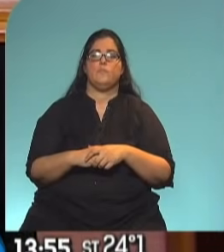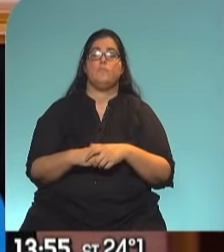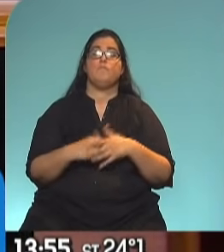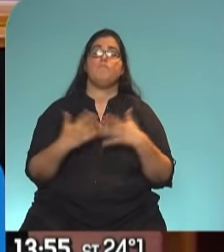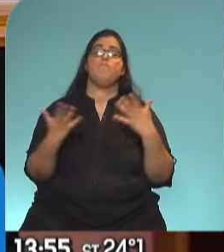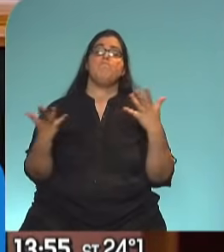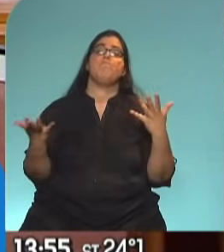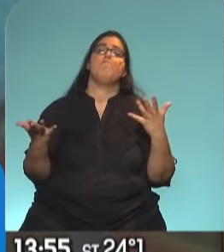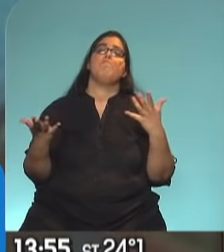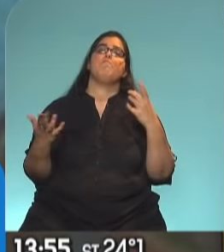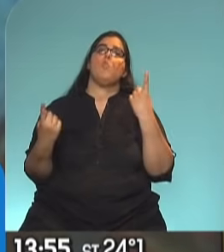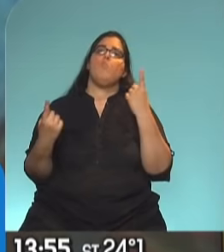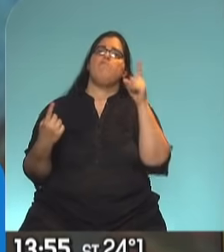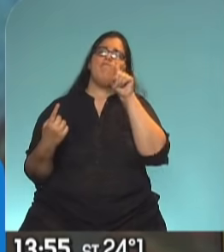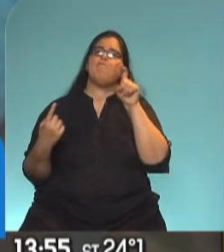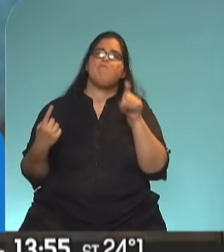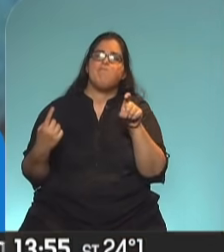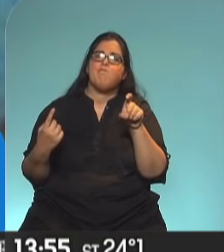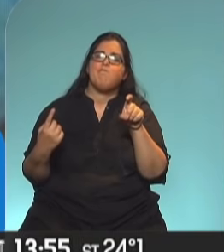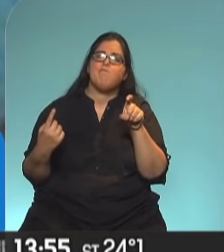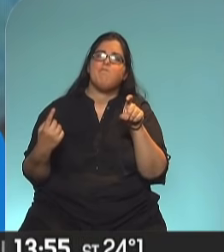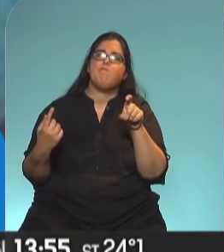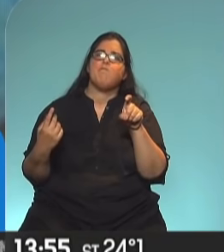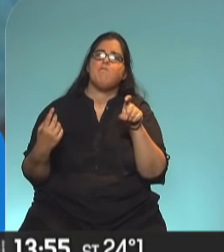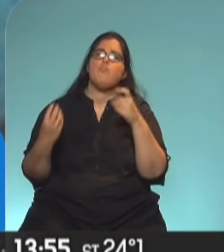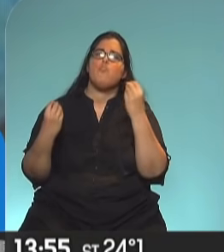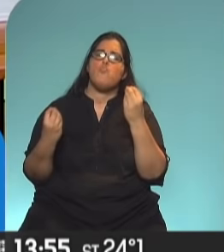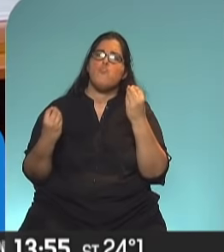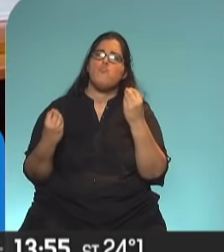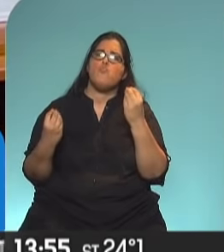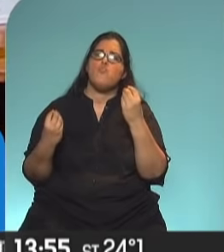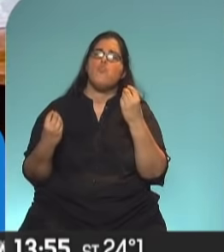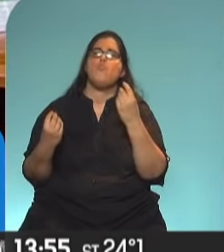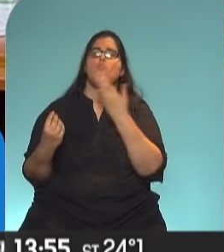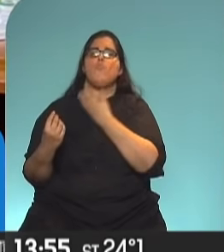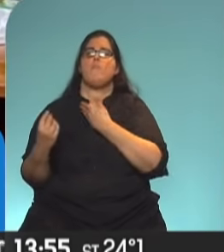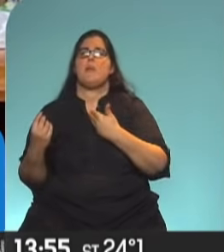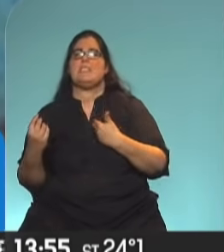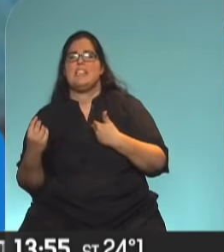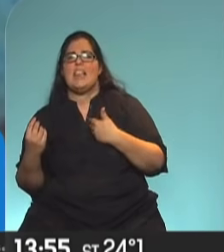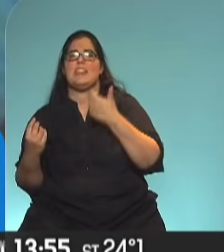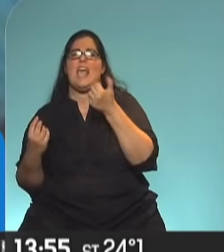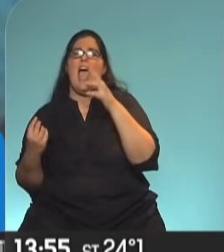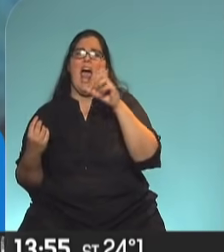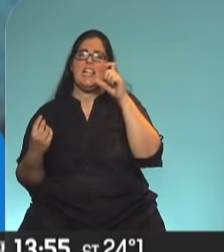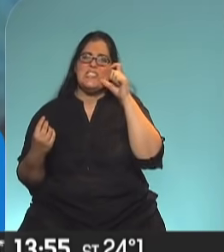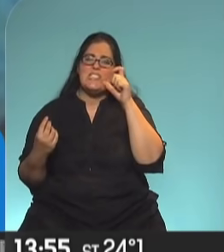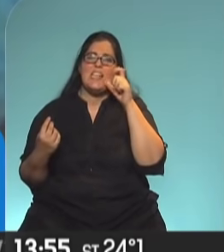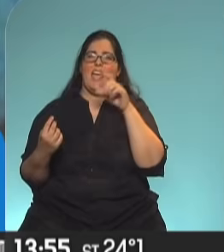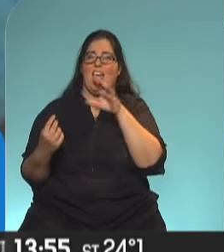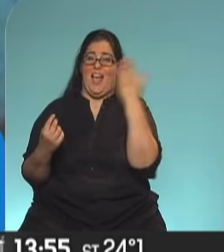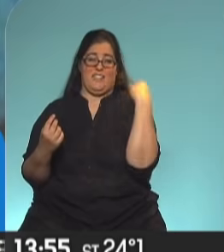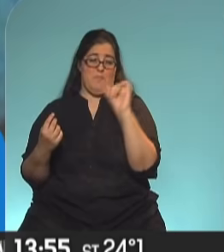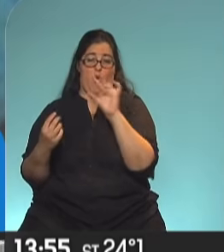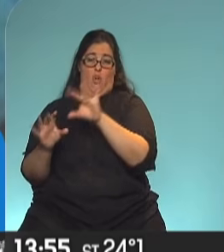Una de las incógnitas es cómo va a convivir el presidente Luis Arce, recientemente elegido y asumido